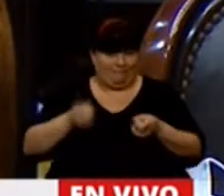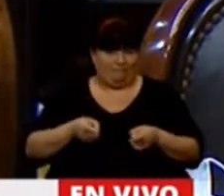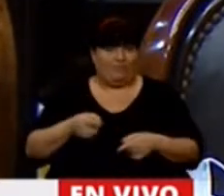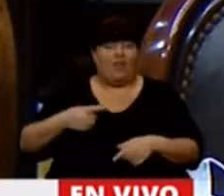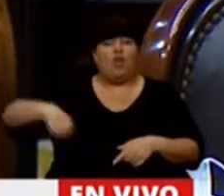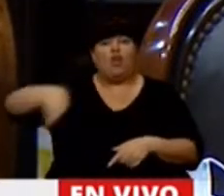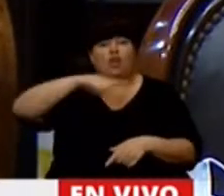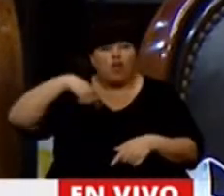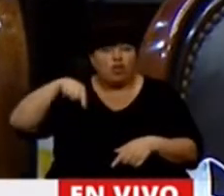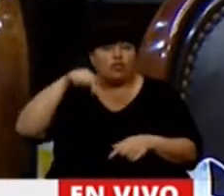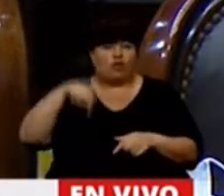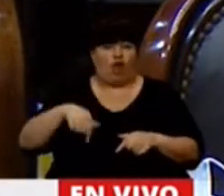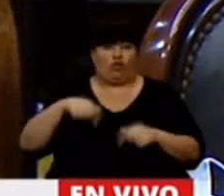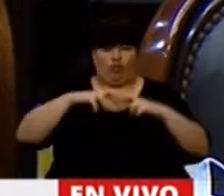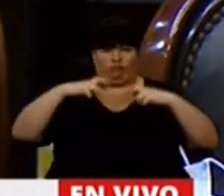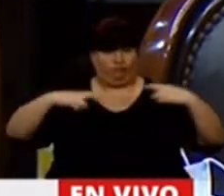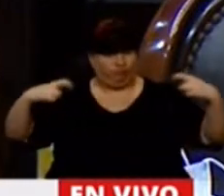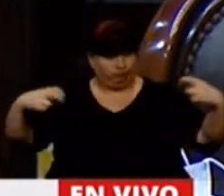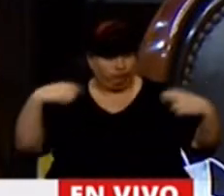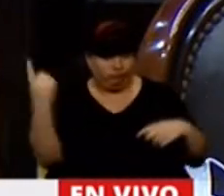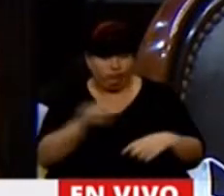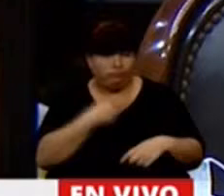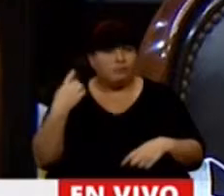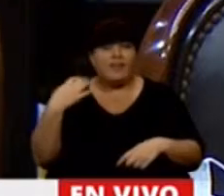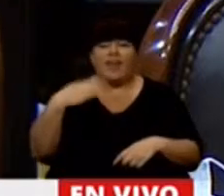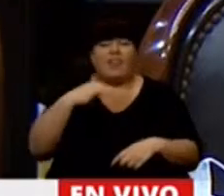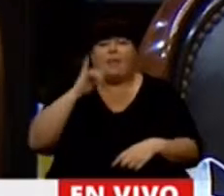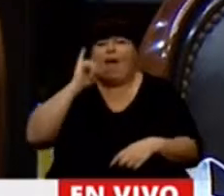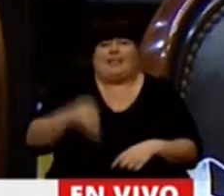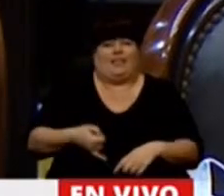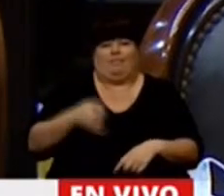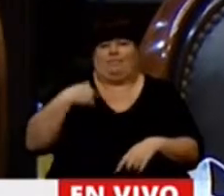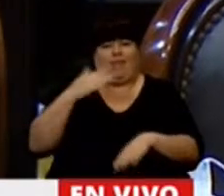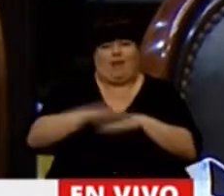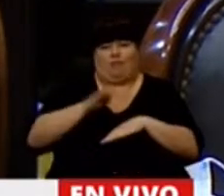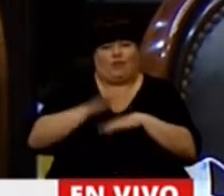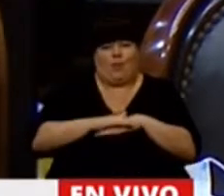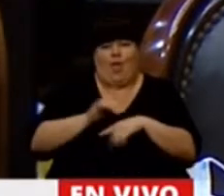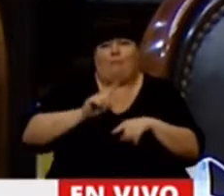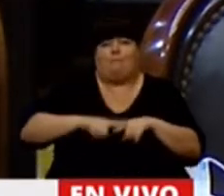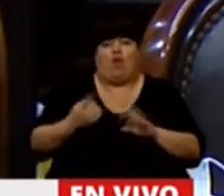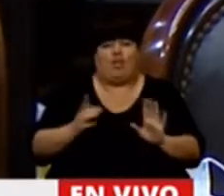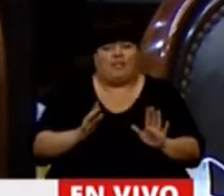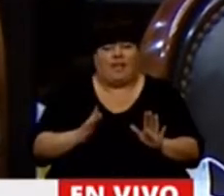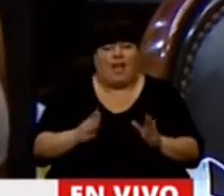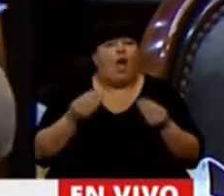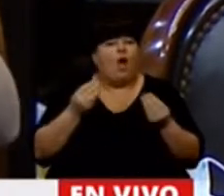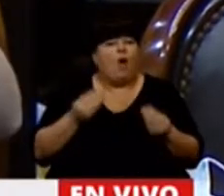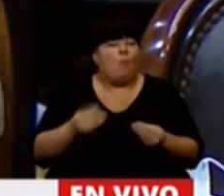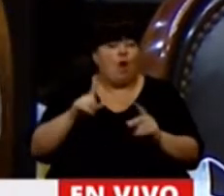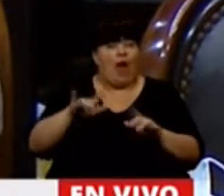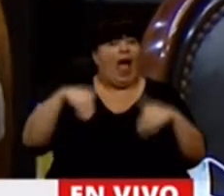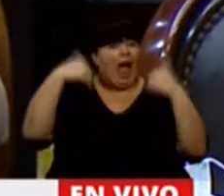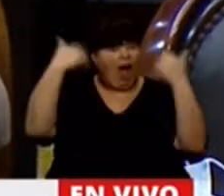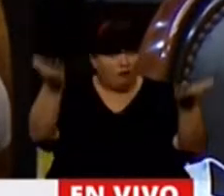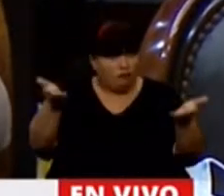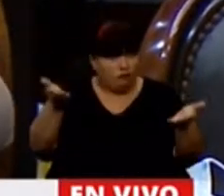quienes estamos sentados acá, tenemos que asumir esa responsabilidad política. Porque allá